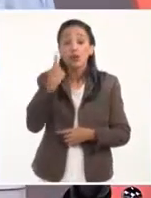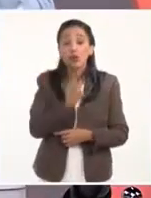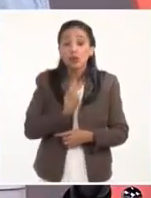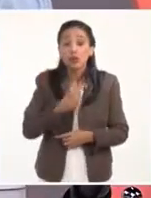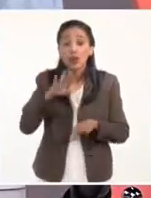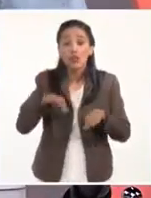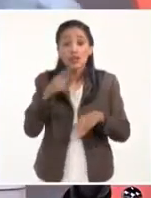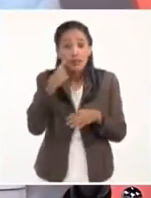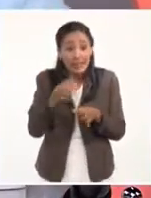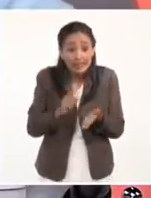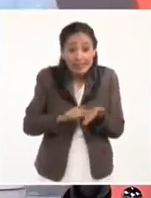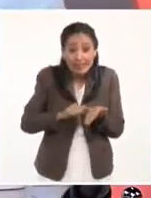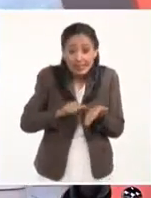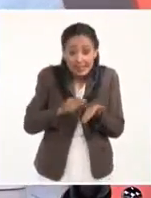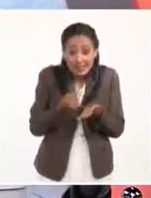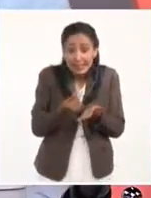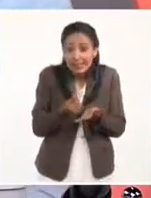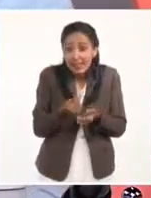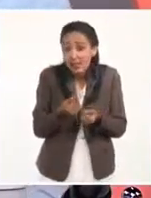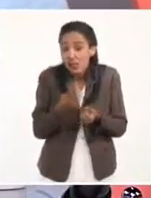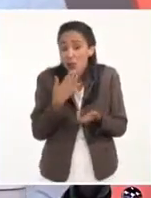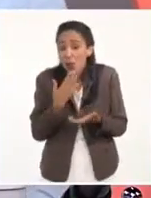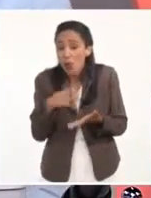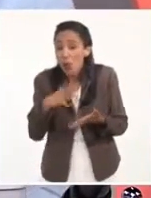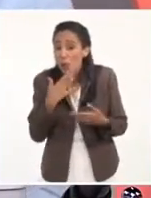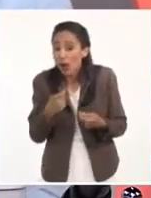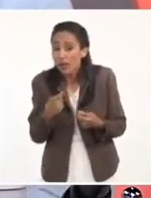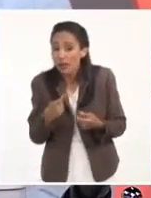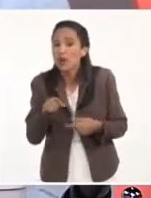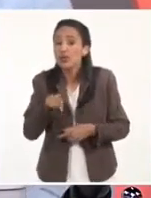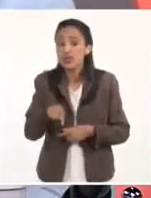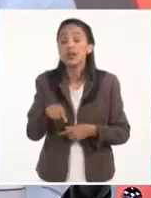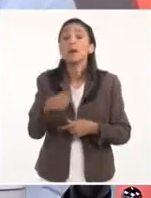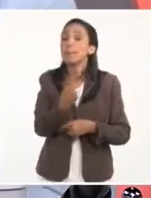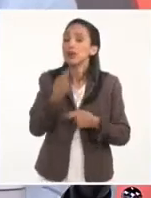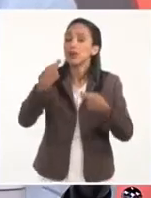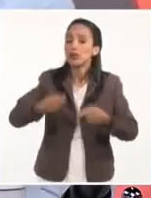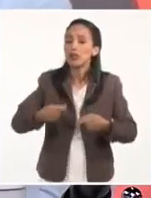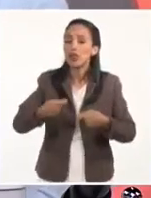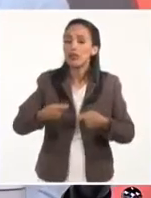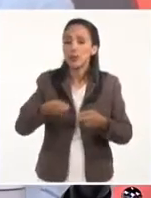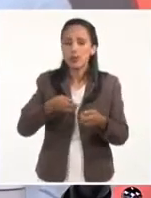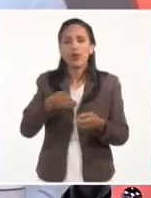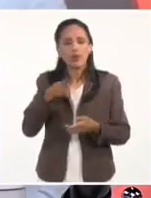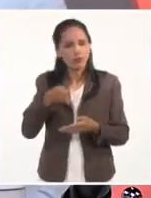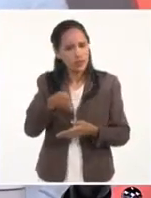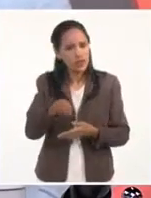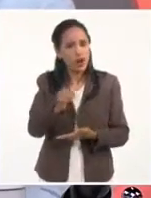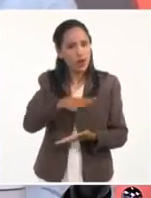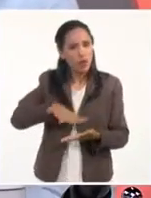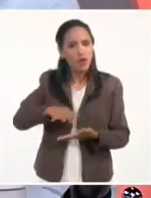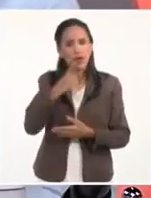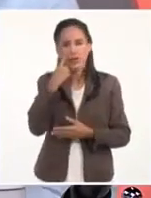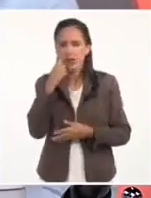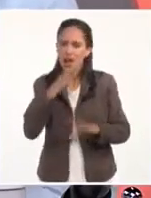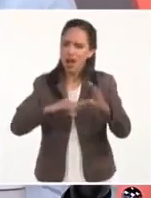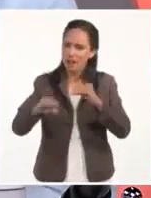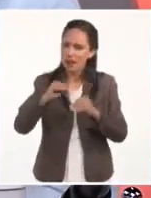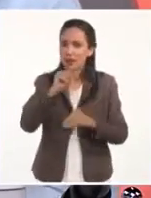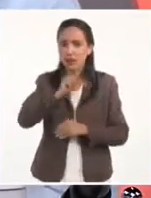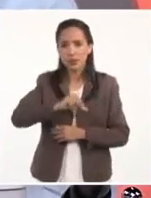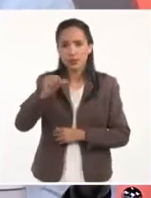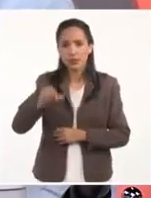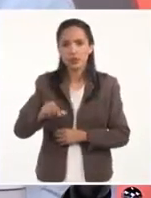pesitos que tenemos donde los ponen hay que hacerle frente hay que entrar a sus barrios hay que hay que conversar y la gente tiene que saber el problema que no se puede resolver